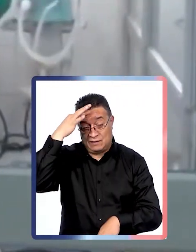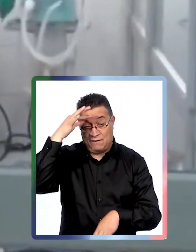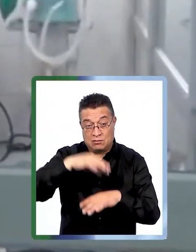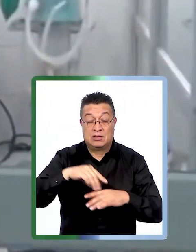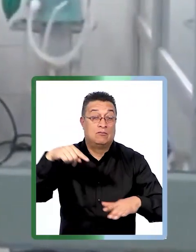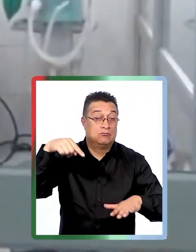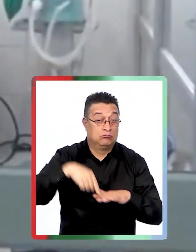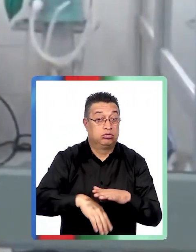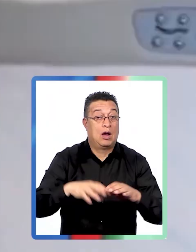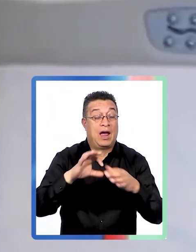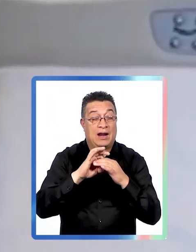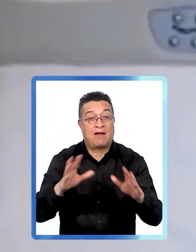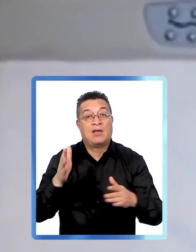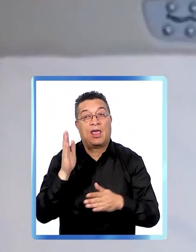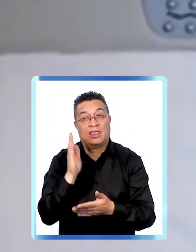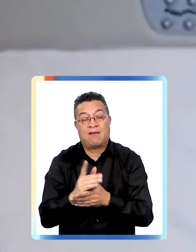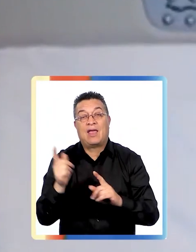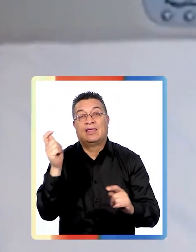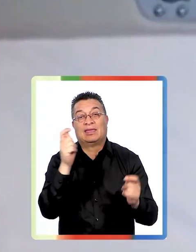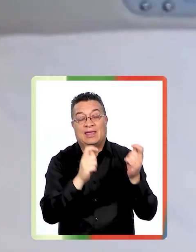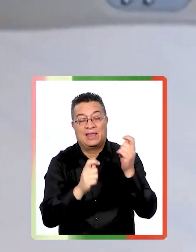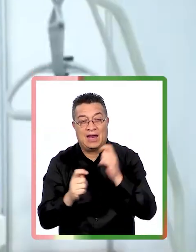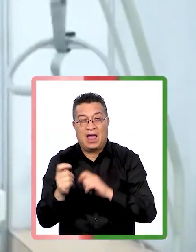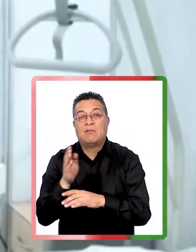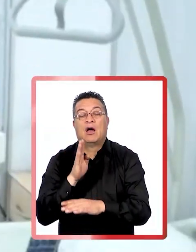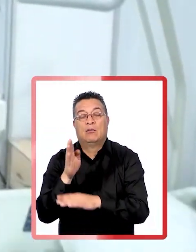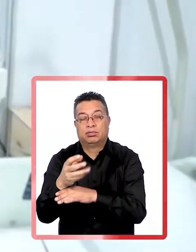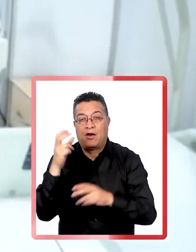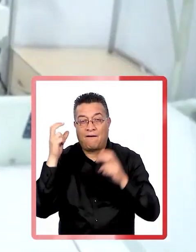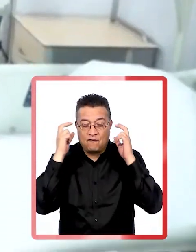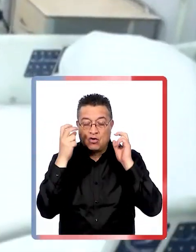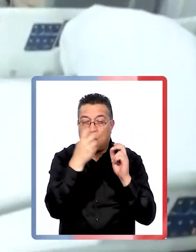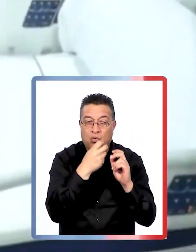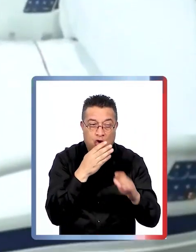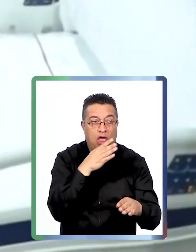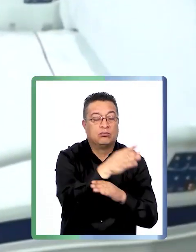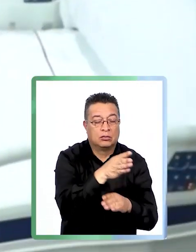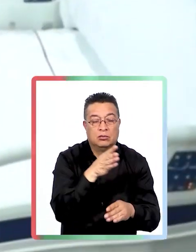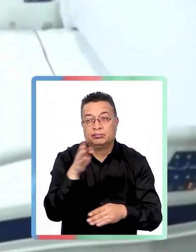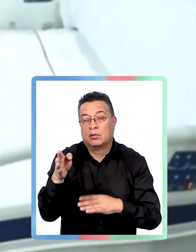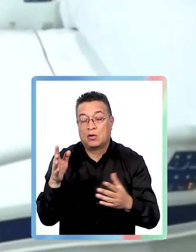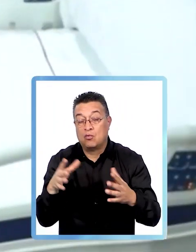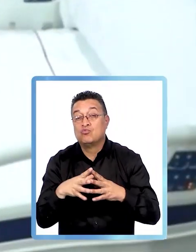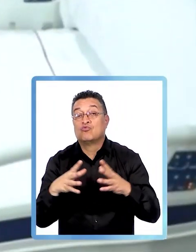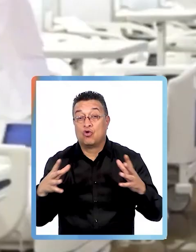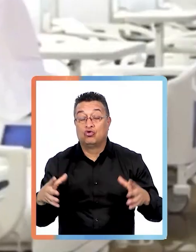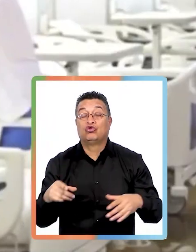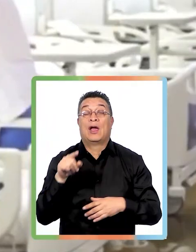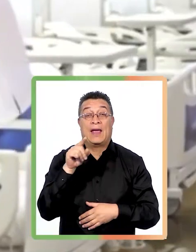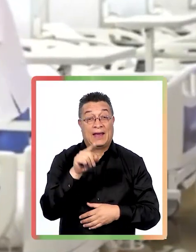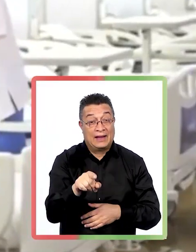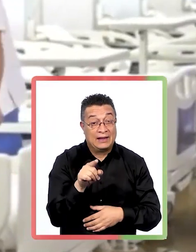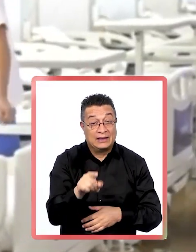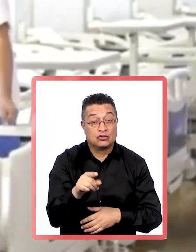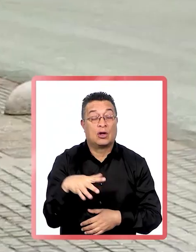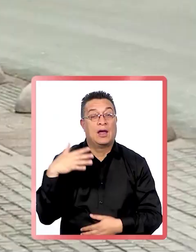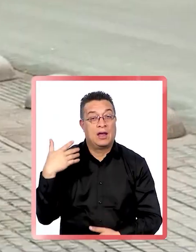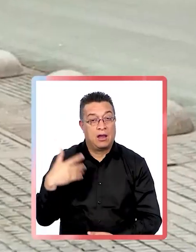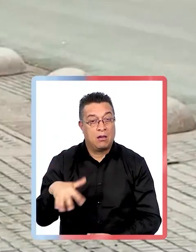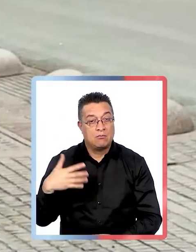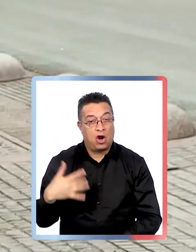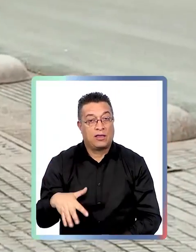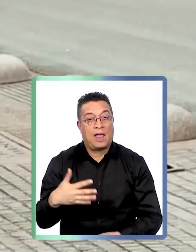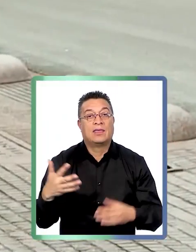patologías severas y que tienen que llevarlos a terapia ocupacional, a fonoaudiología, en fin. Pero eso, mira, lo importante que vale la